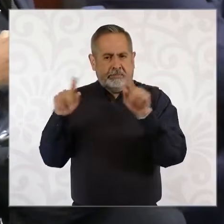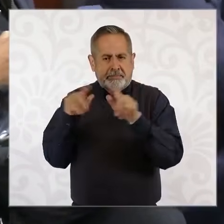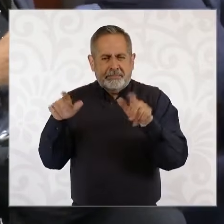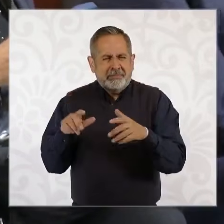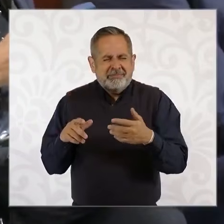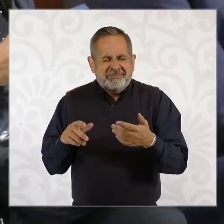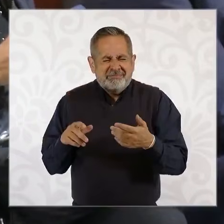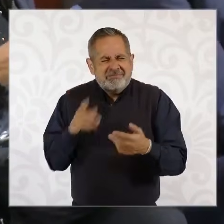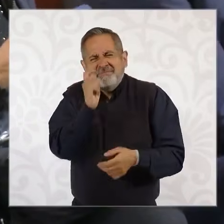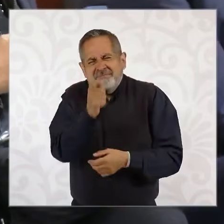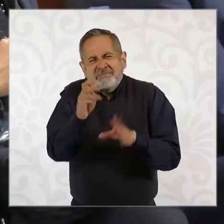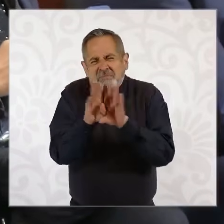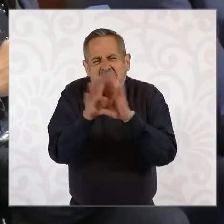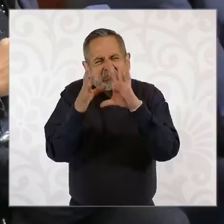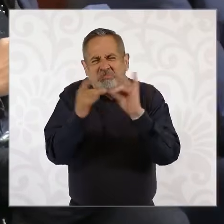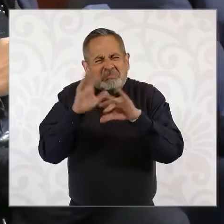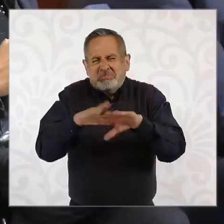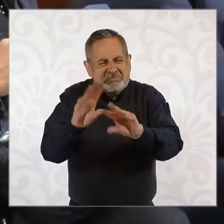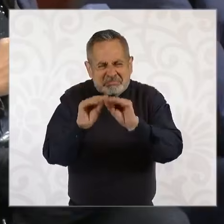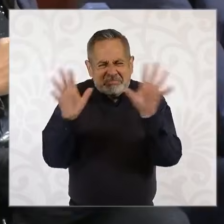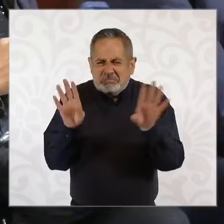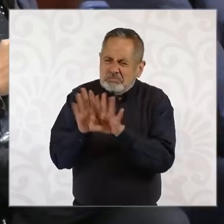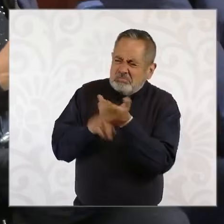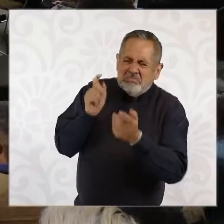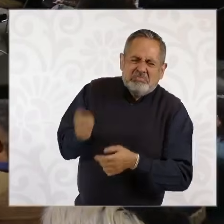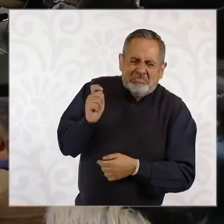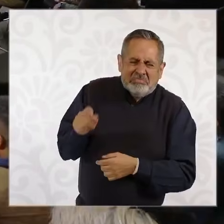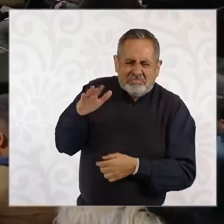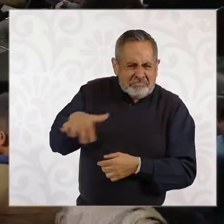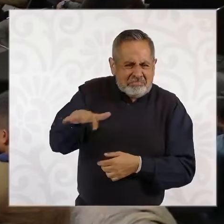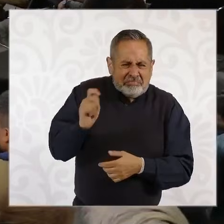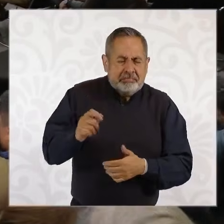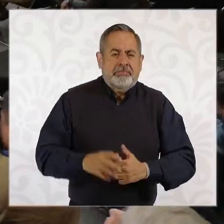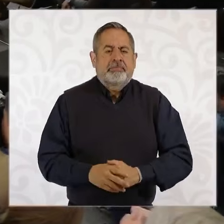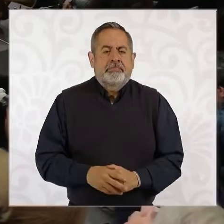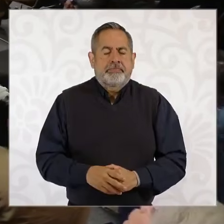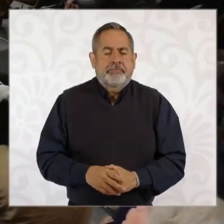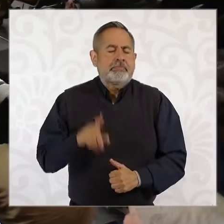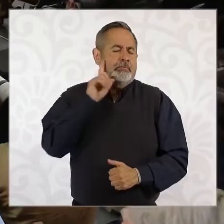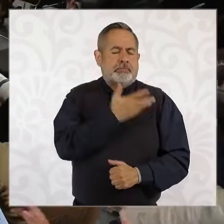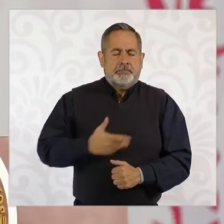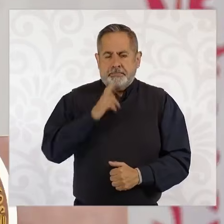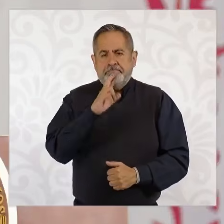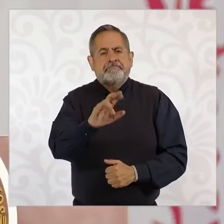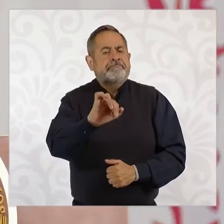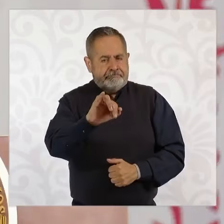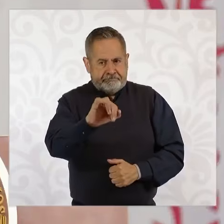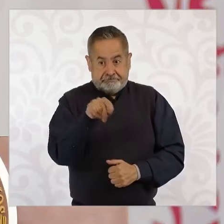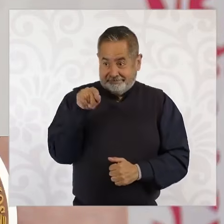nos pudiera hablar, abundar un poco sobre este tema. Sí, vamos a llevar el modelo Tlaxcala a todo el